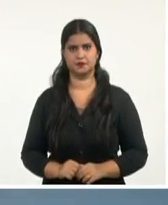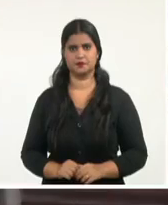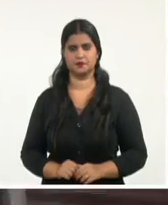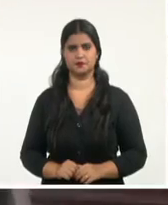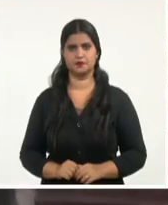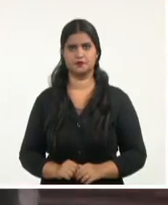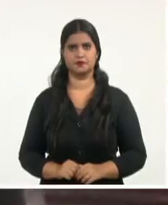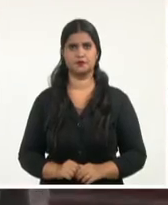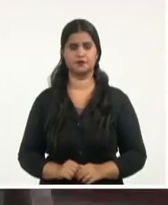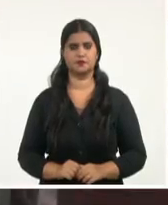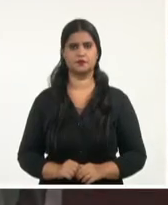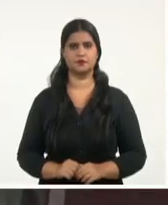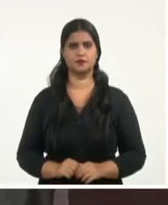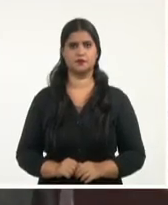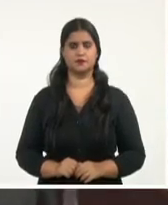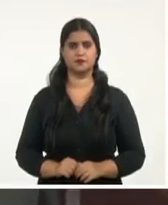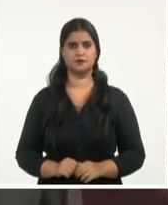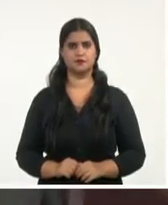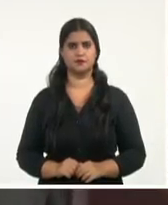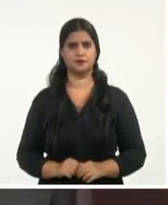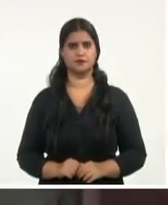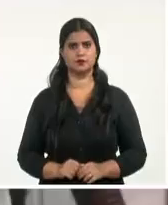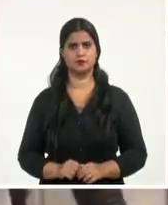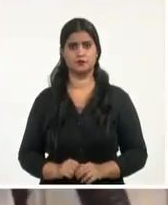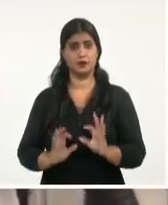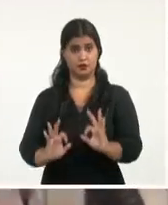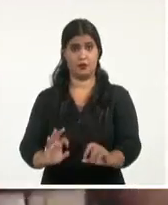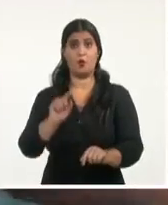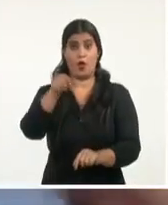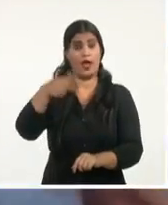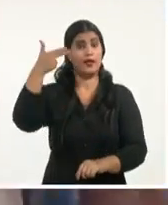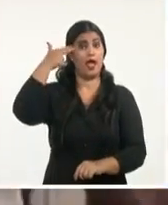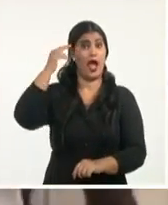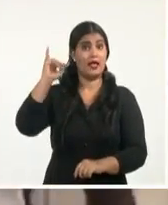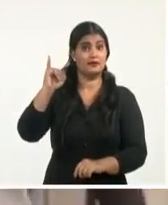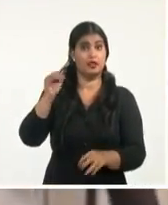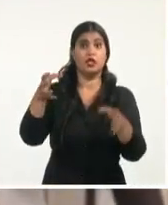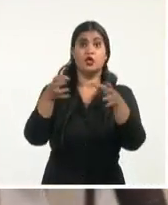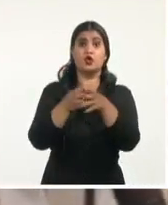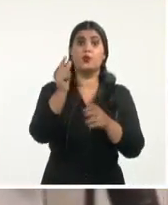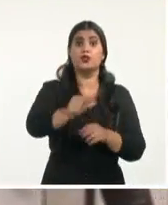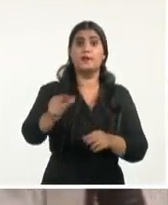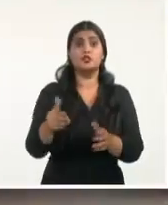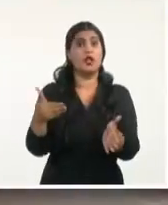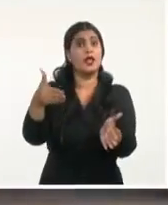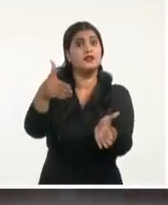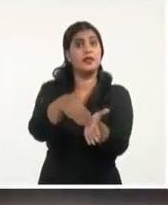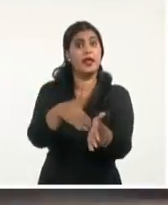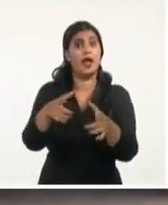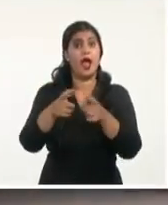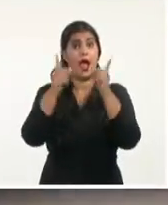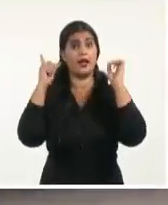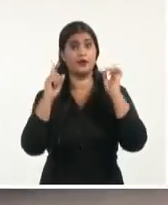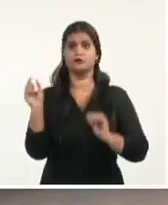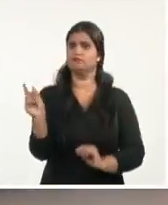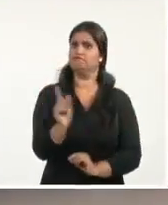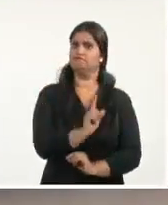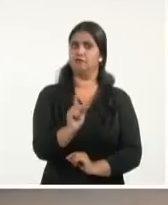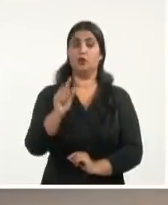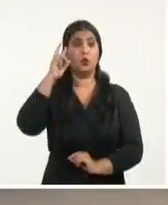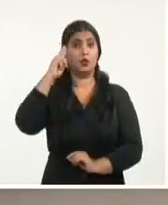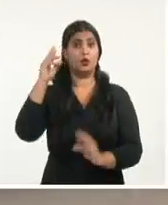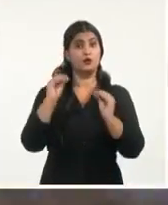los permisos que requieren los integrantes del Cuerpo de Seguridad para comparecer a declarar. Recordemos que Moïse fue asesinado la madrugada del